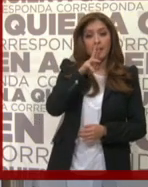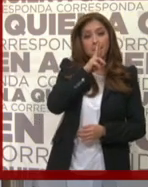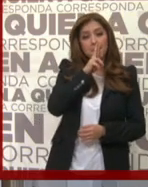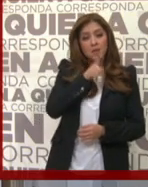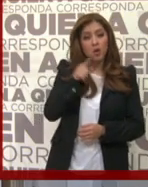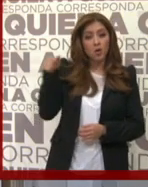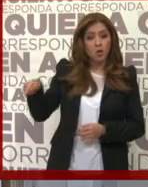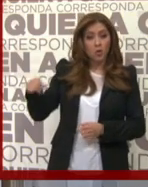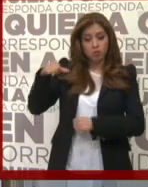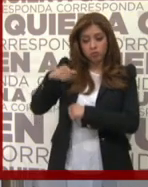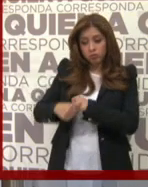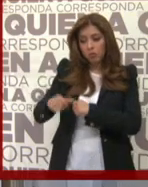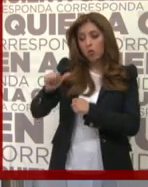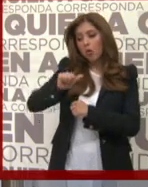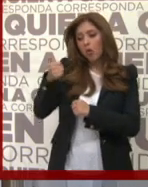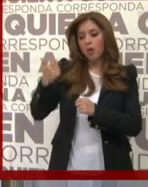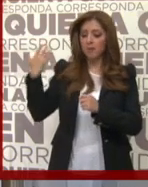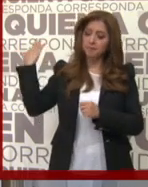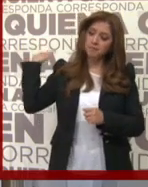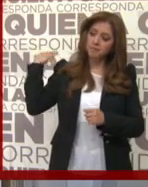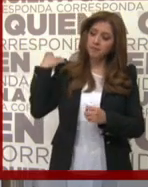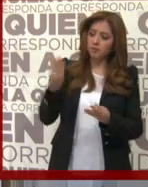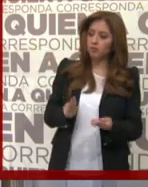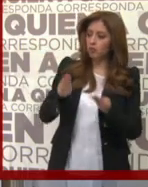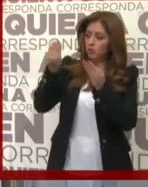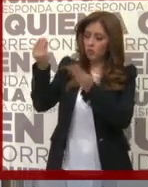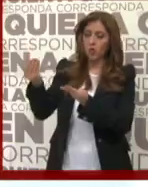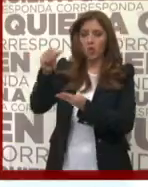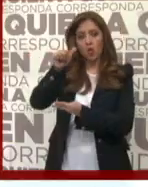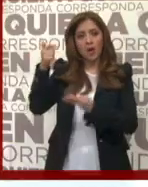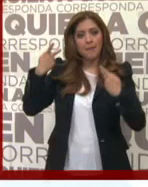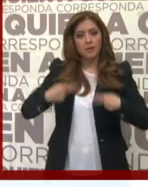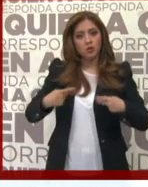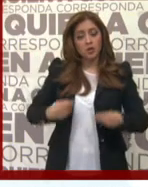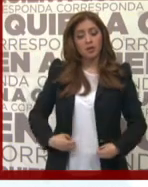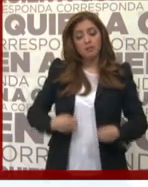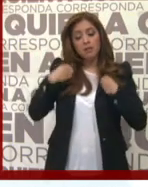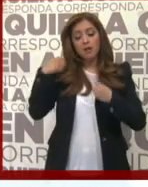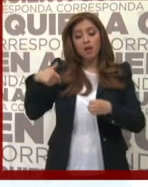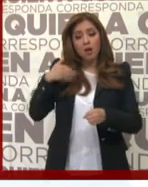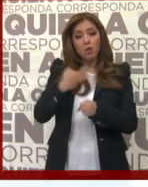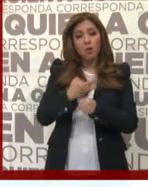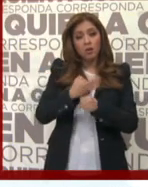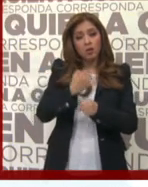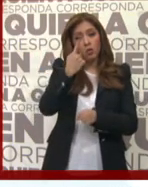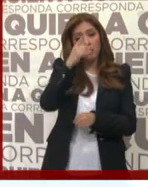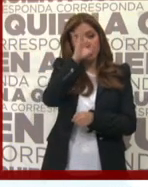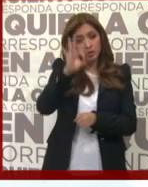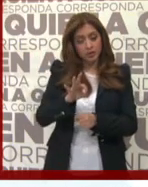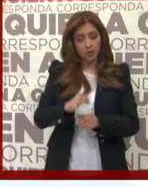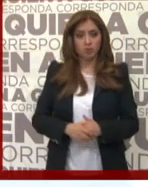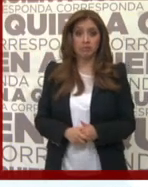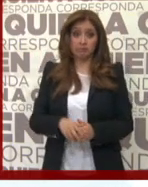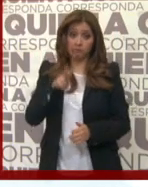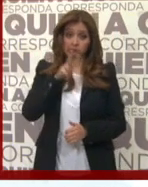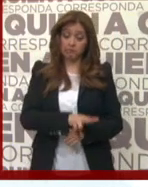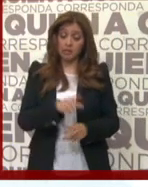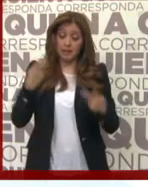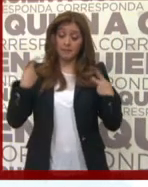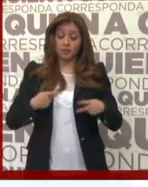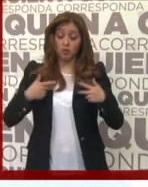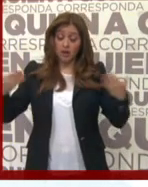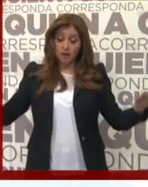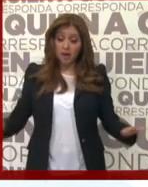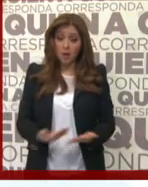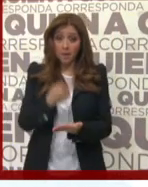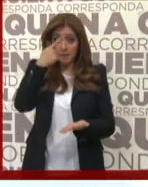que este trasplante, pues obviamente se le done a una persona que tenga más posibilidades de vida, aquella que es únicamente... A gente que nació para servir. Como es el caso